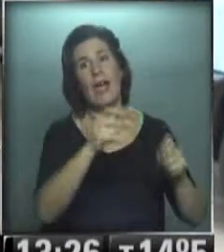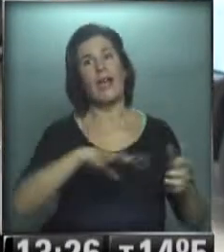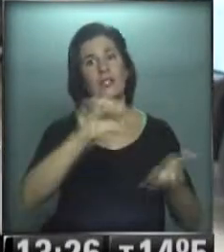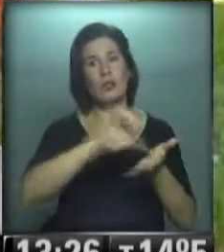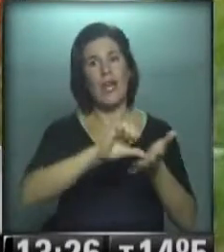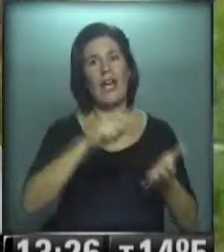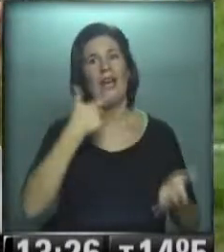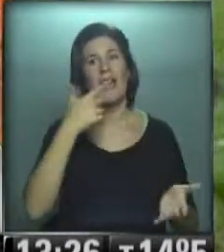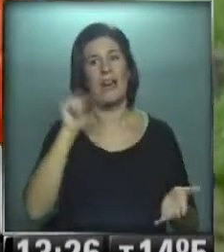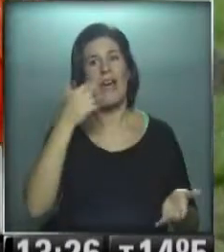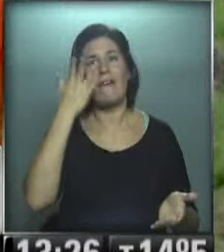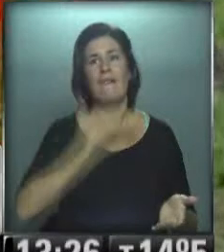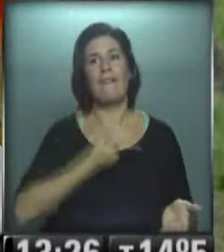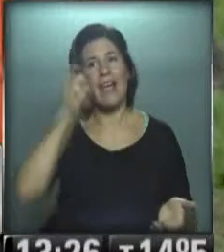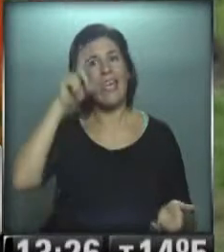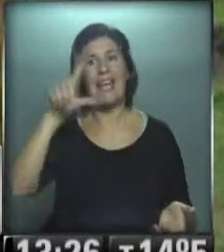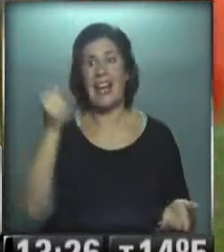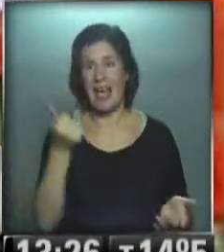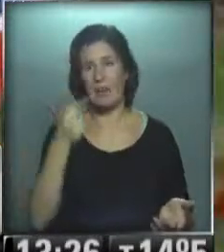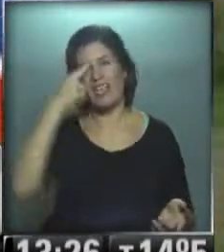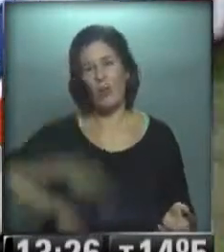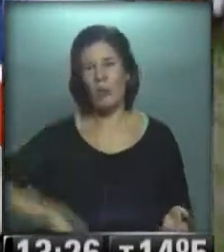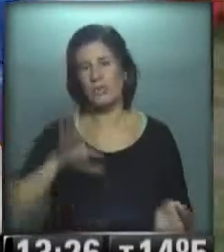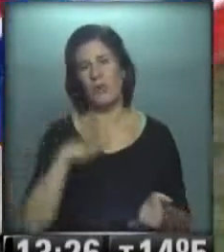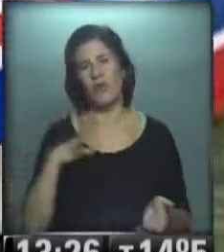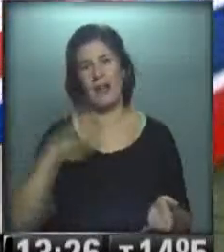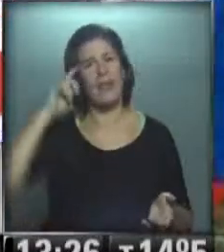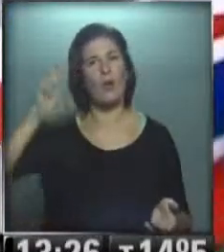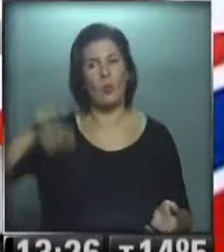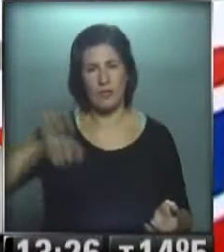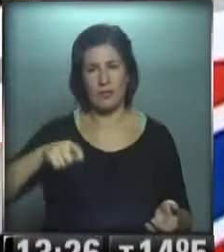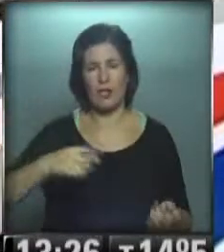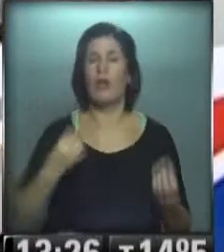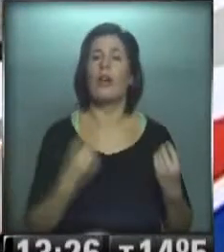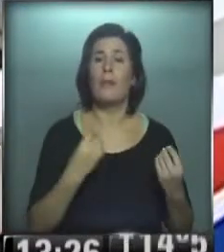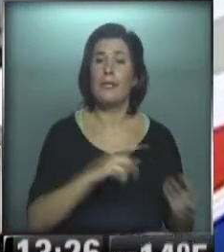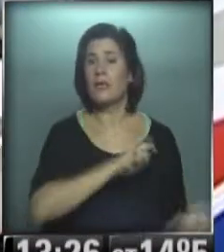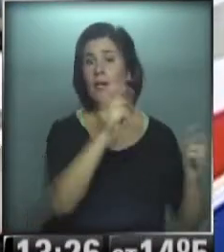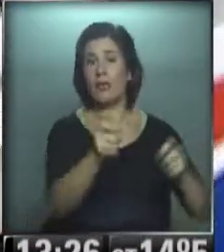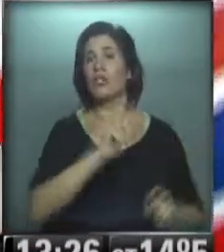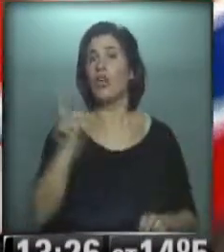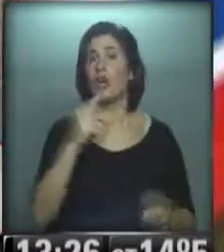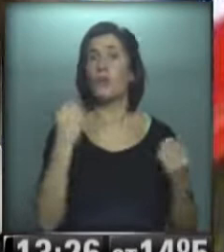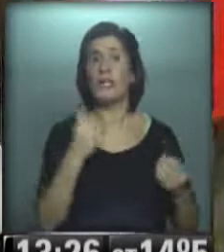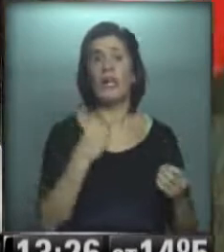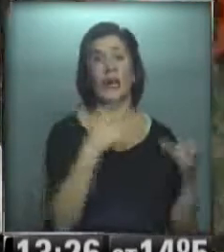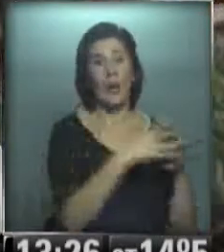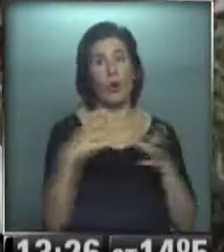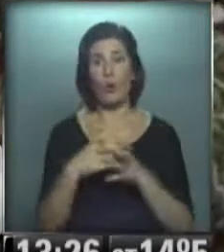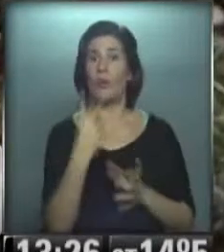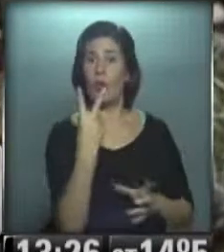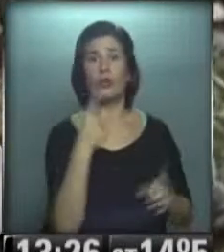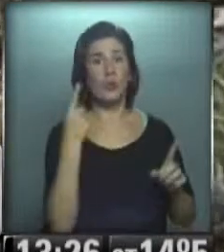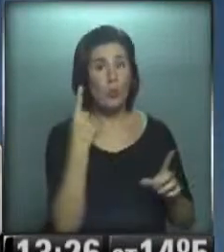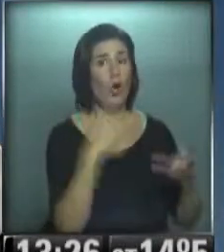instancia en esta causa penal pero no sucedió porque una de las partes no fue debidamente comunicada por eso no hay